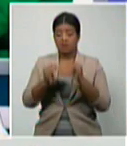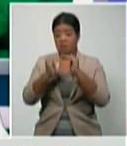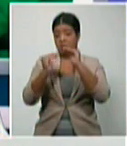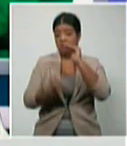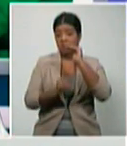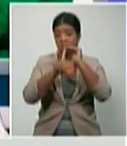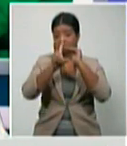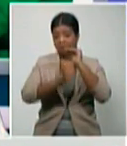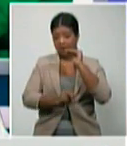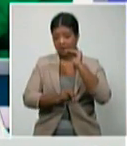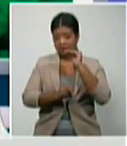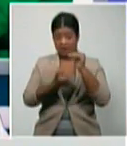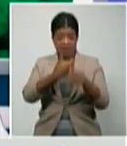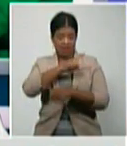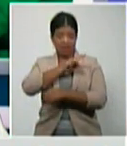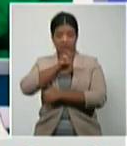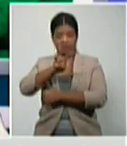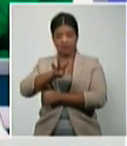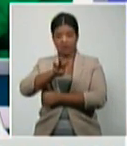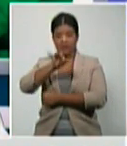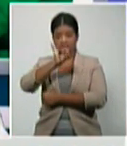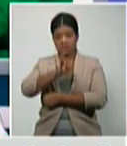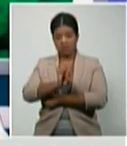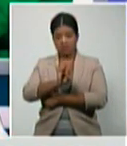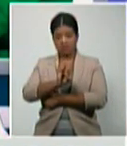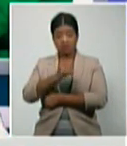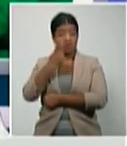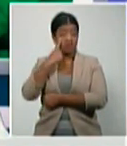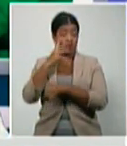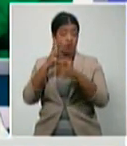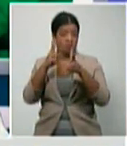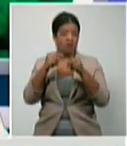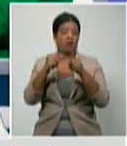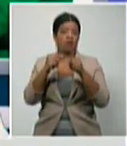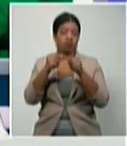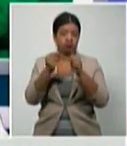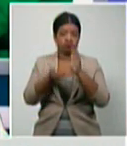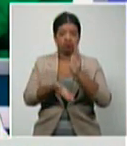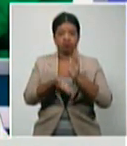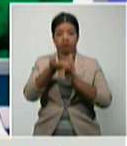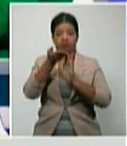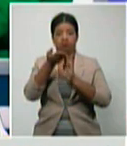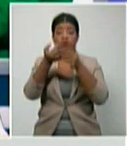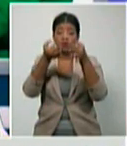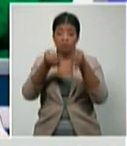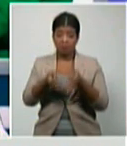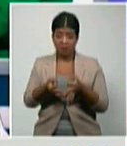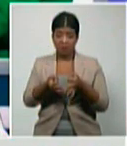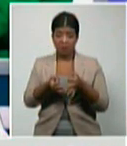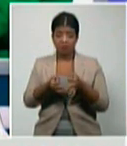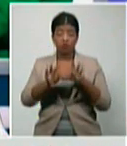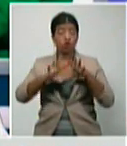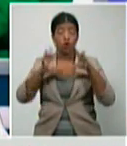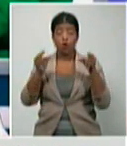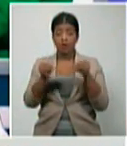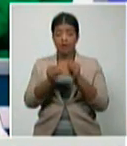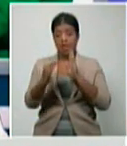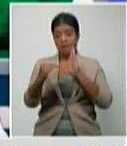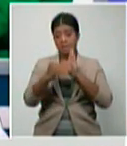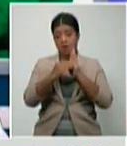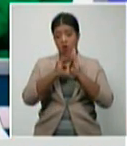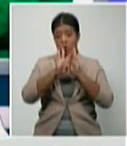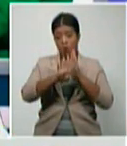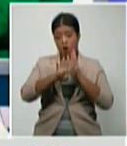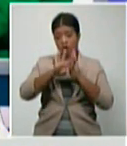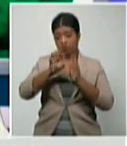en el día de ayer, cifra elevada. Y con esto pues se acumulan 1.408